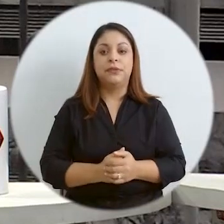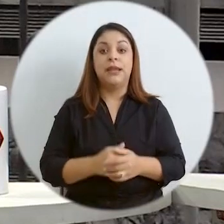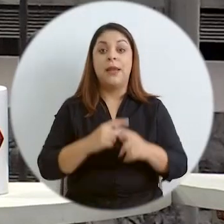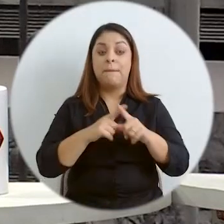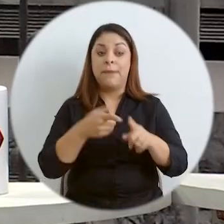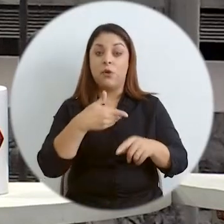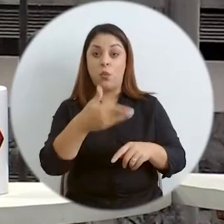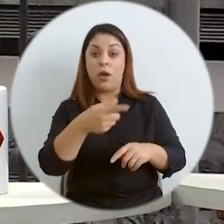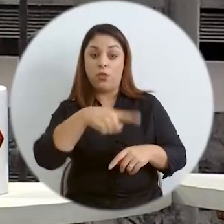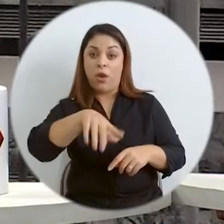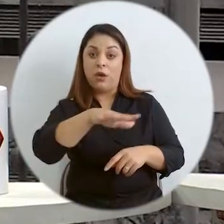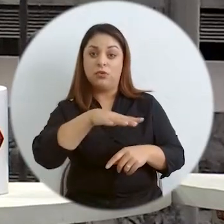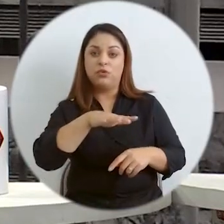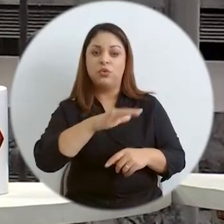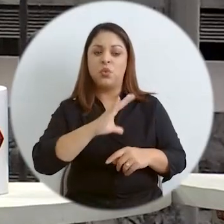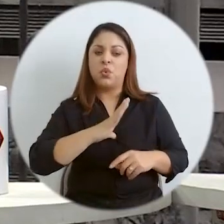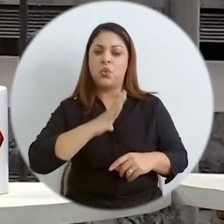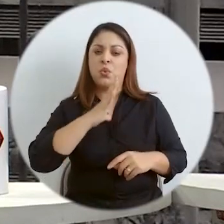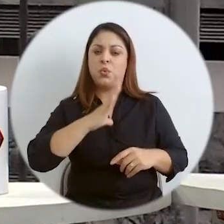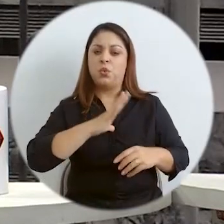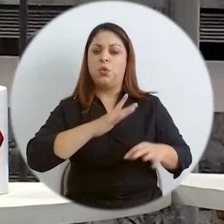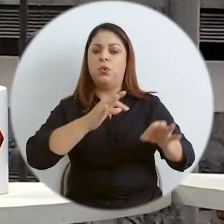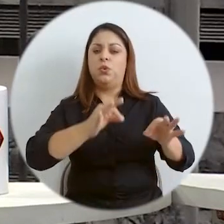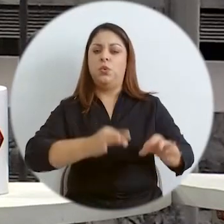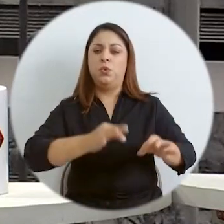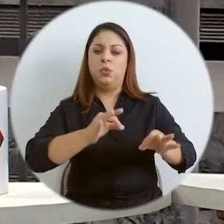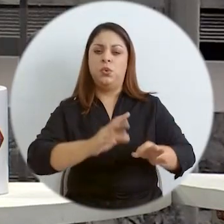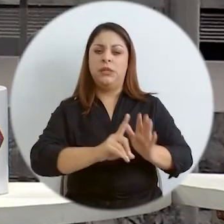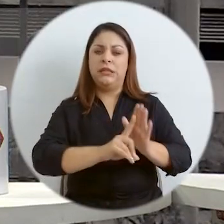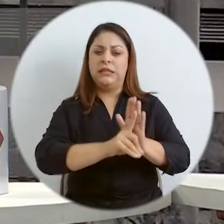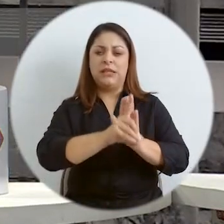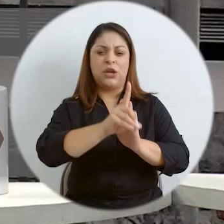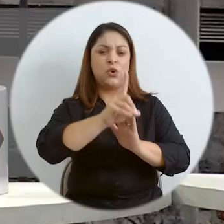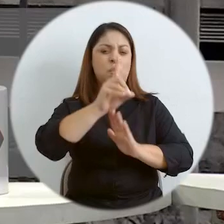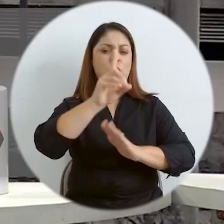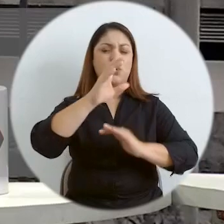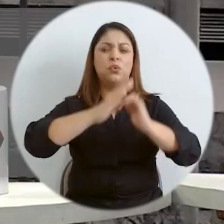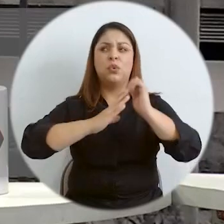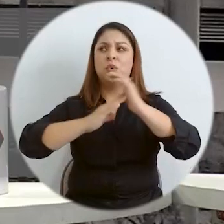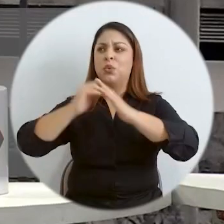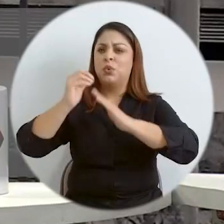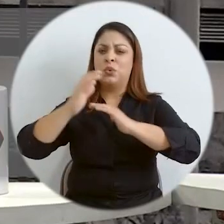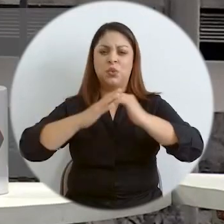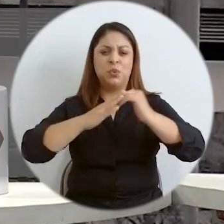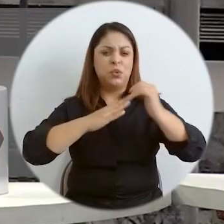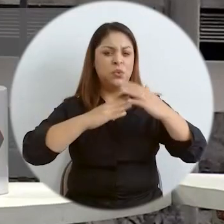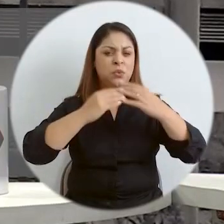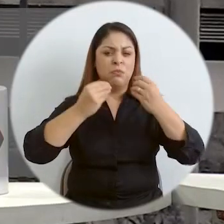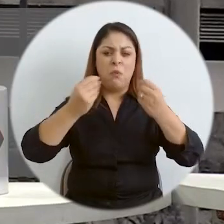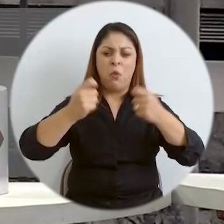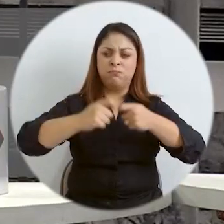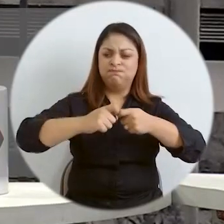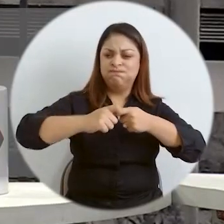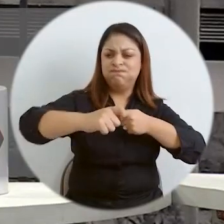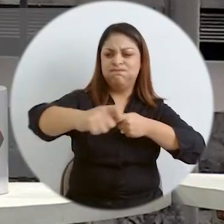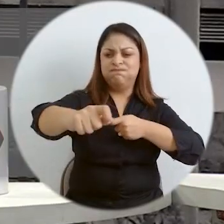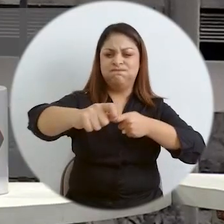lujo, de suntuosidad y todo esto, desarrollos inmobiliarios de montones de metros